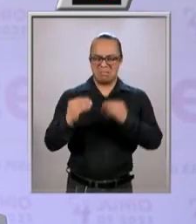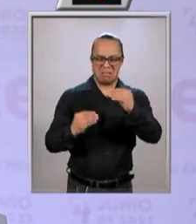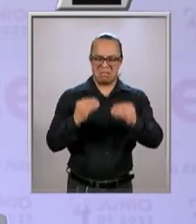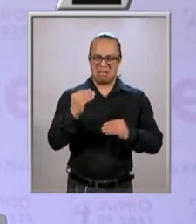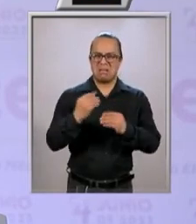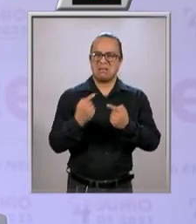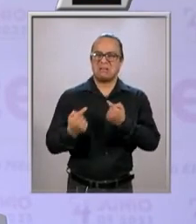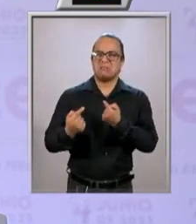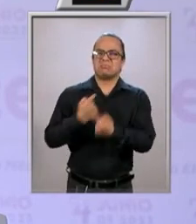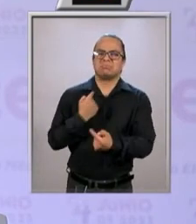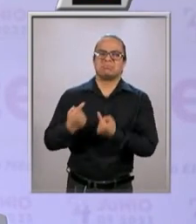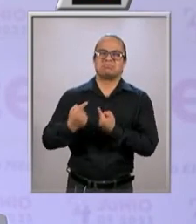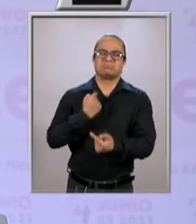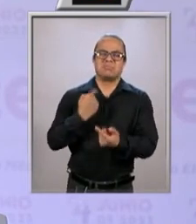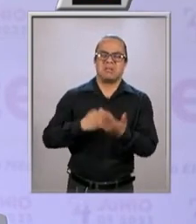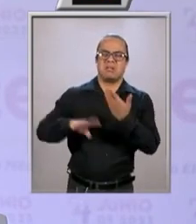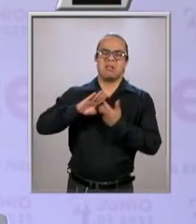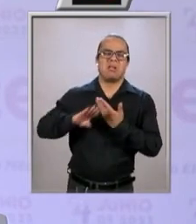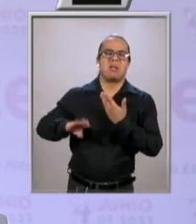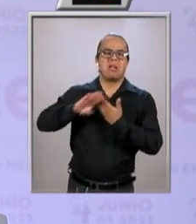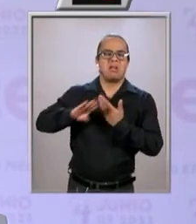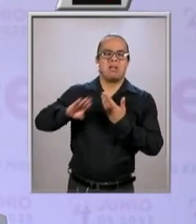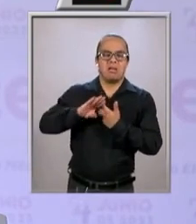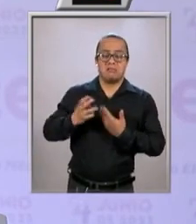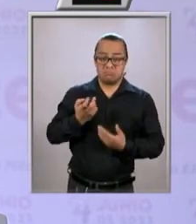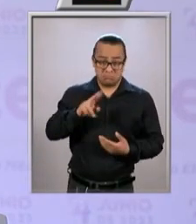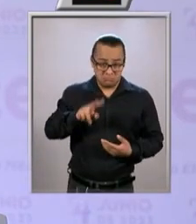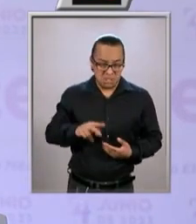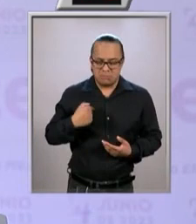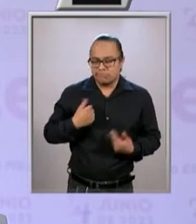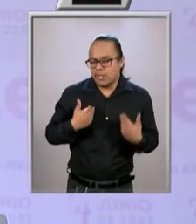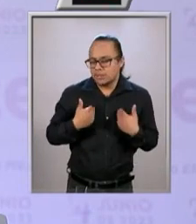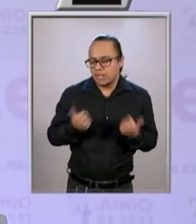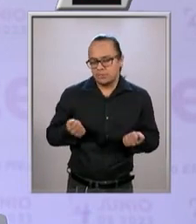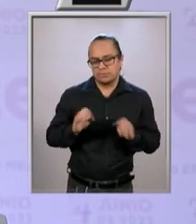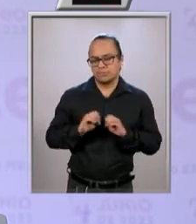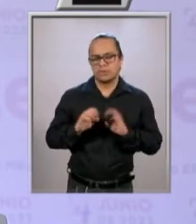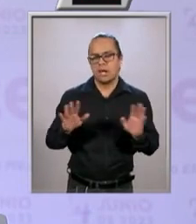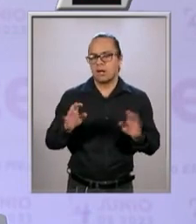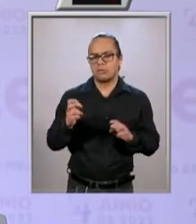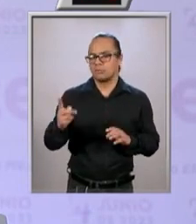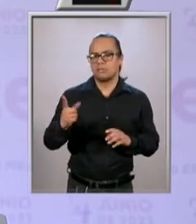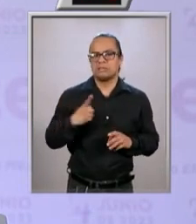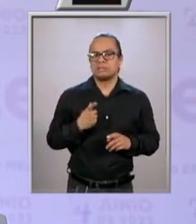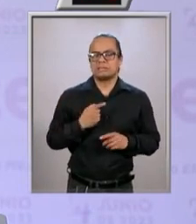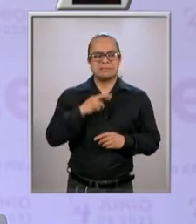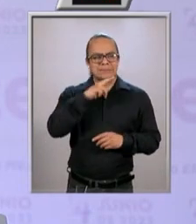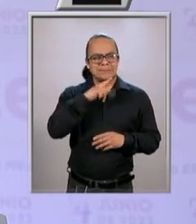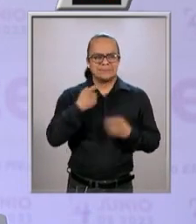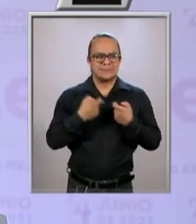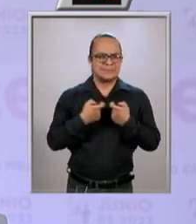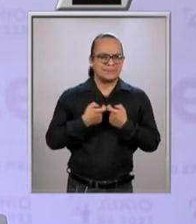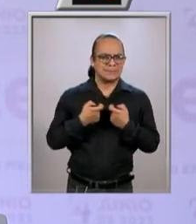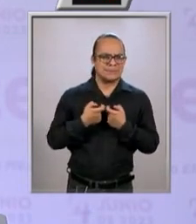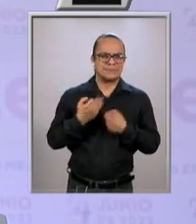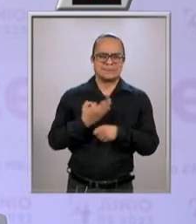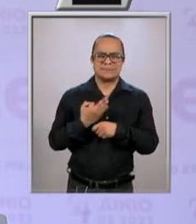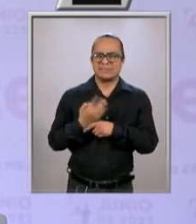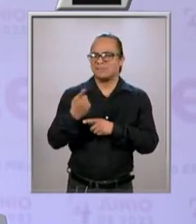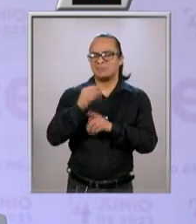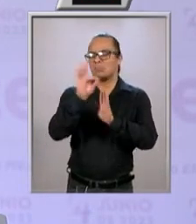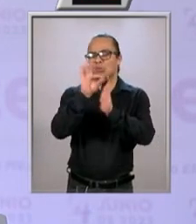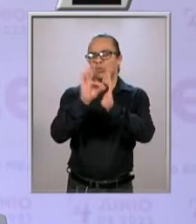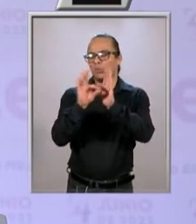atacando calumniando Y saben qué pues la Entiendo entiendo su desesperación está 20 puntos abajo